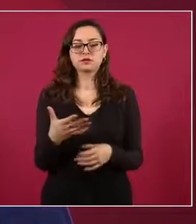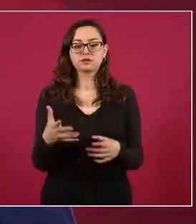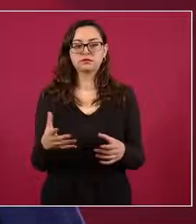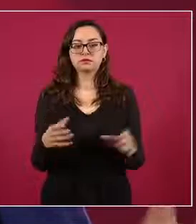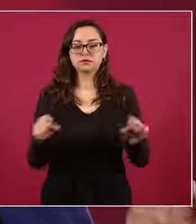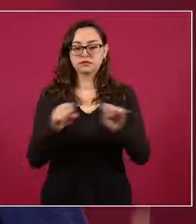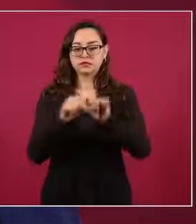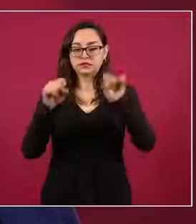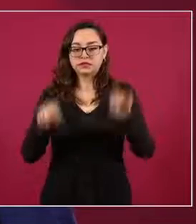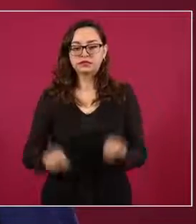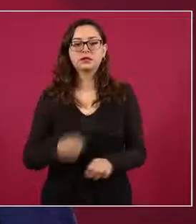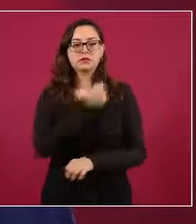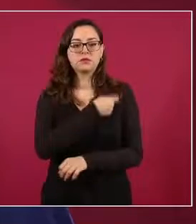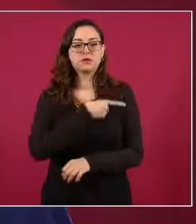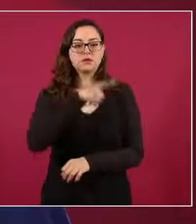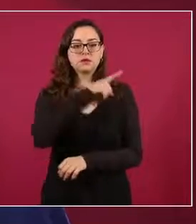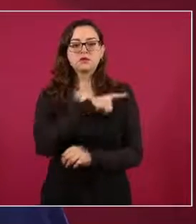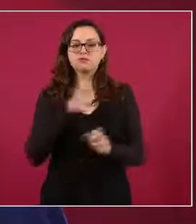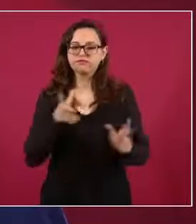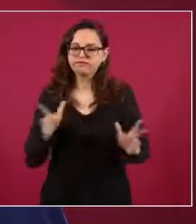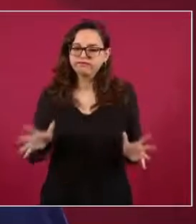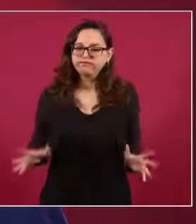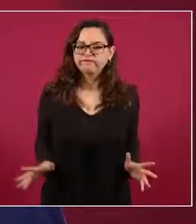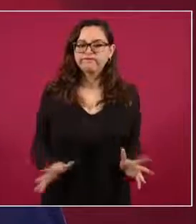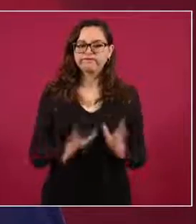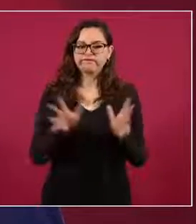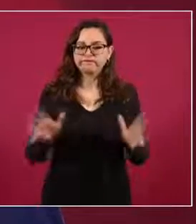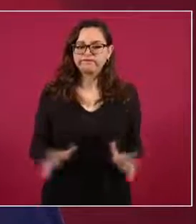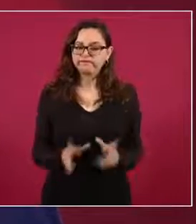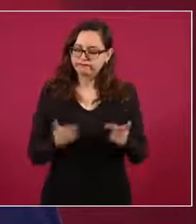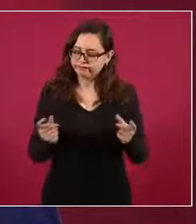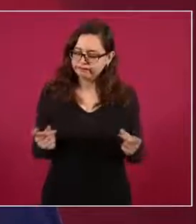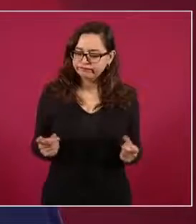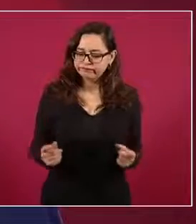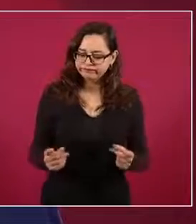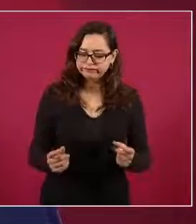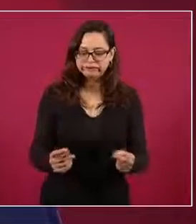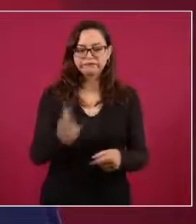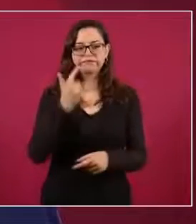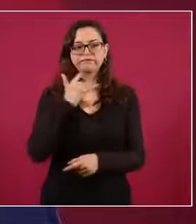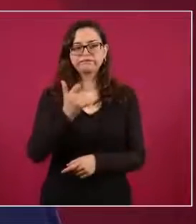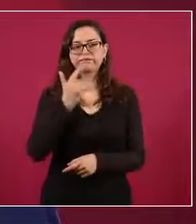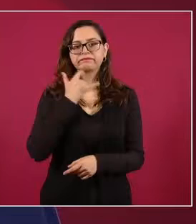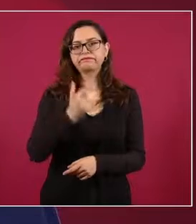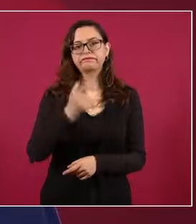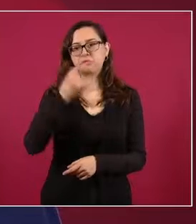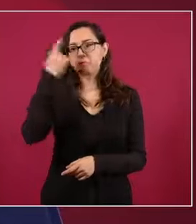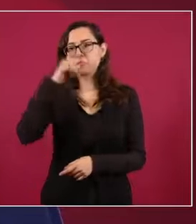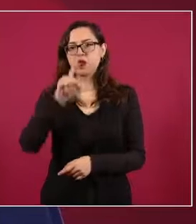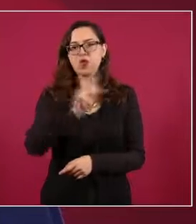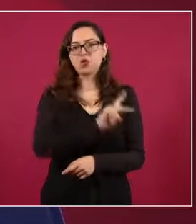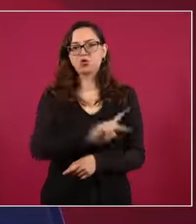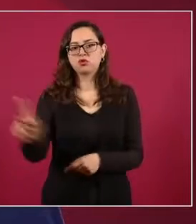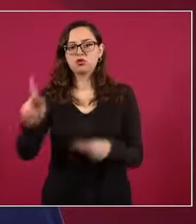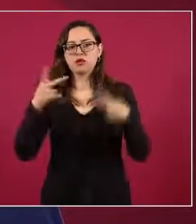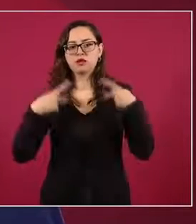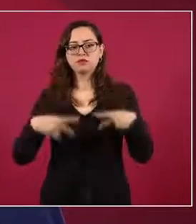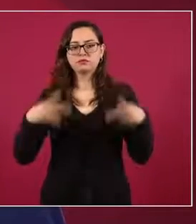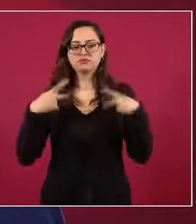el echar a andar un sistema de salud pública universal, de